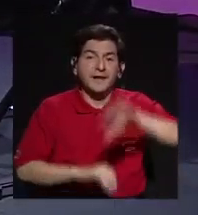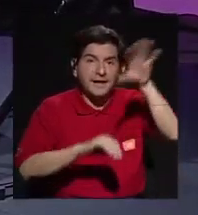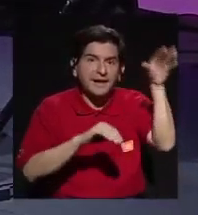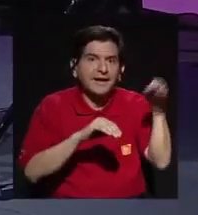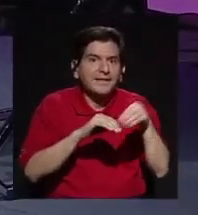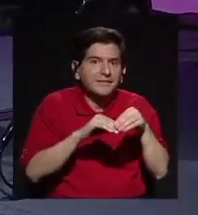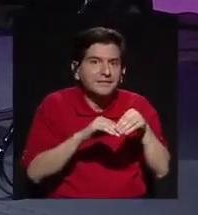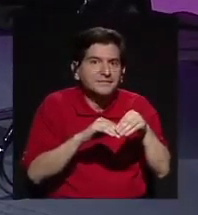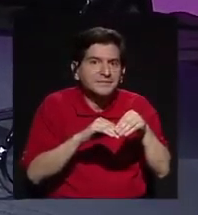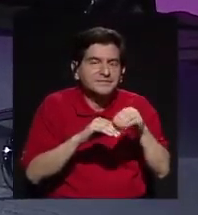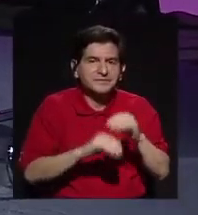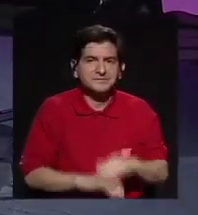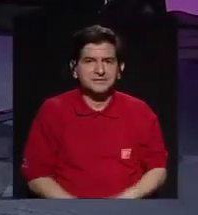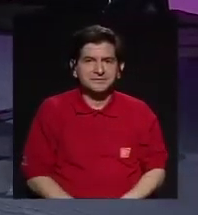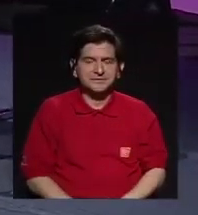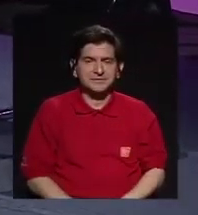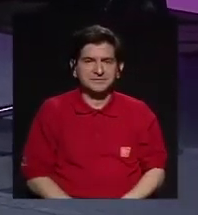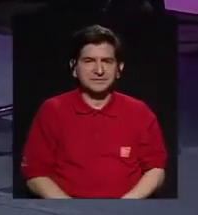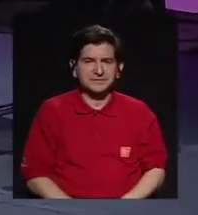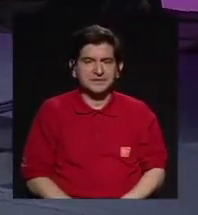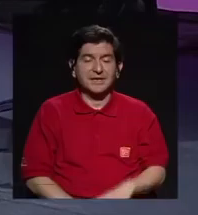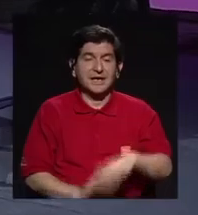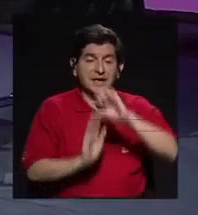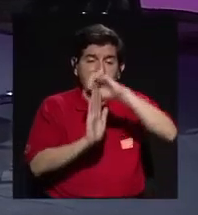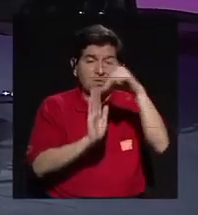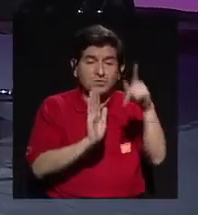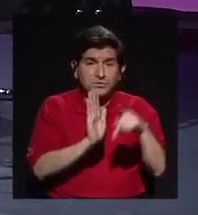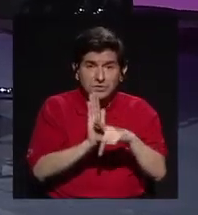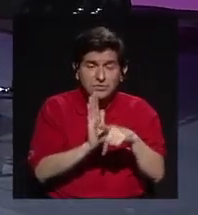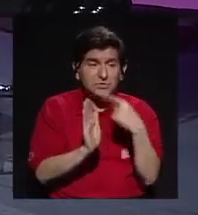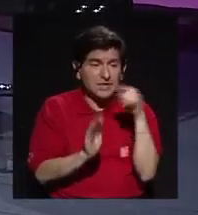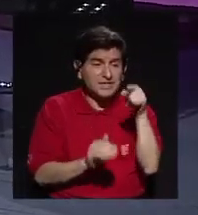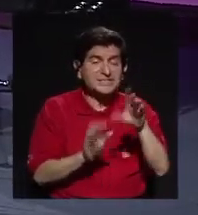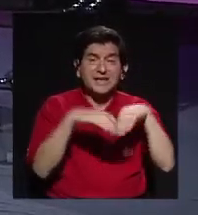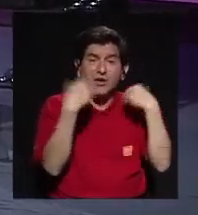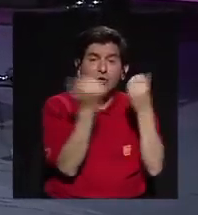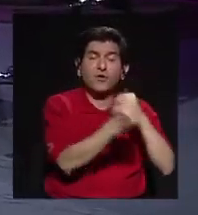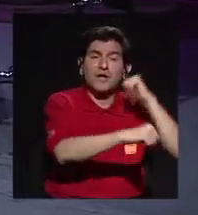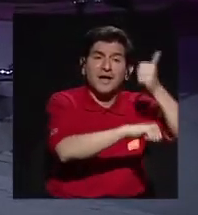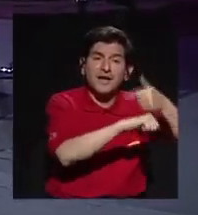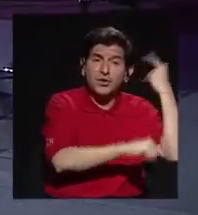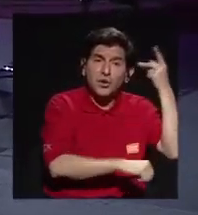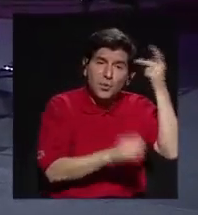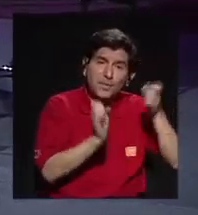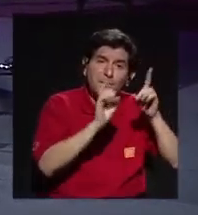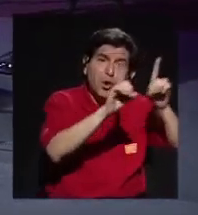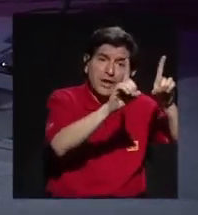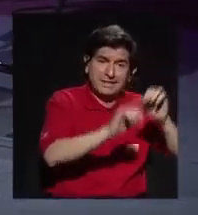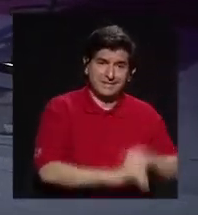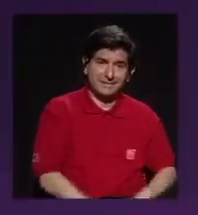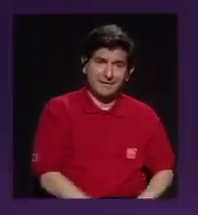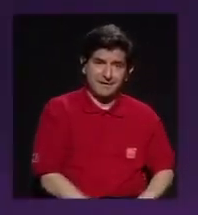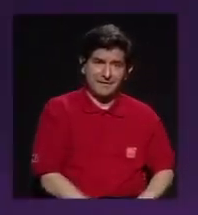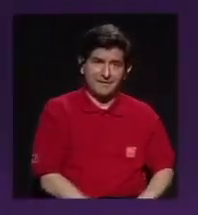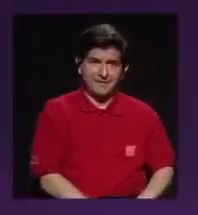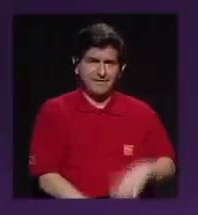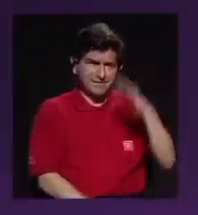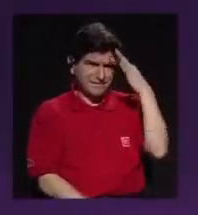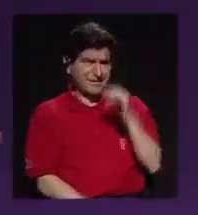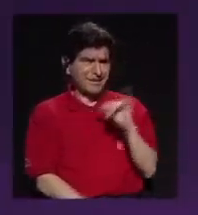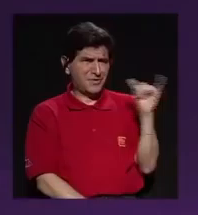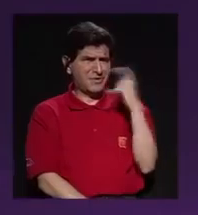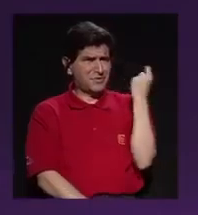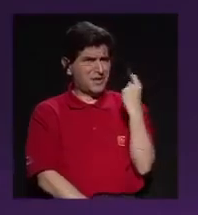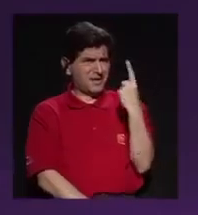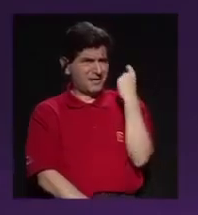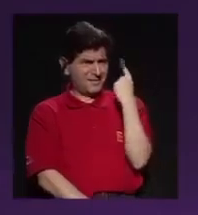es por definición constitucional, es ese órgano el que define la política educativa, ¿me entendés? O sea, yo creo que también hay que